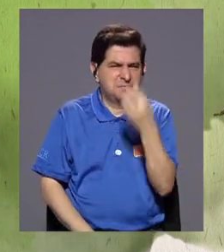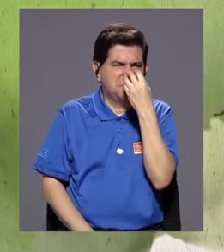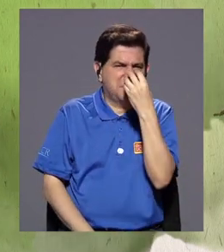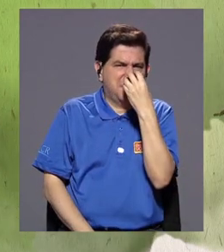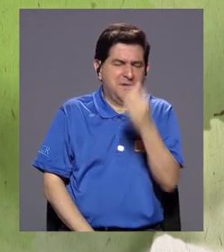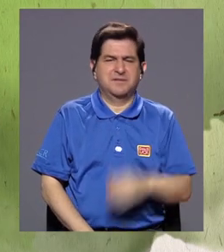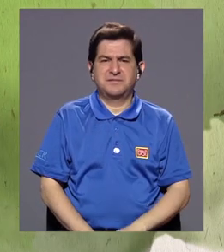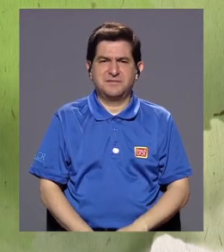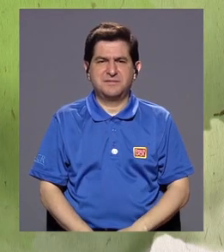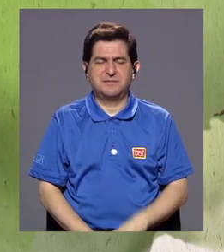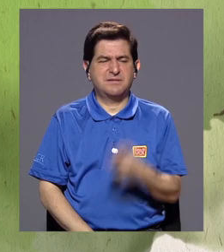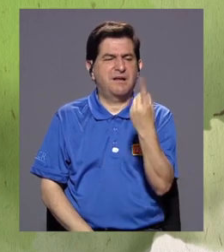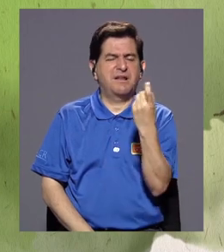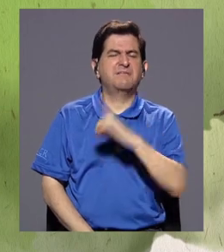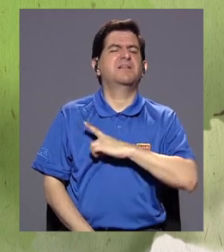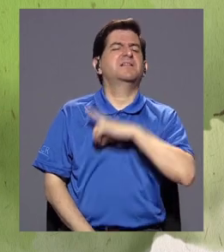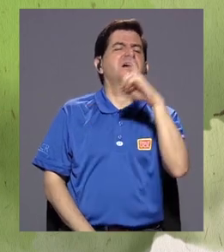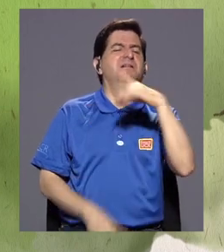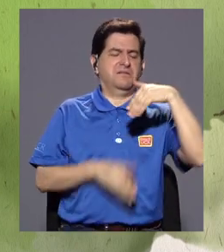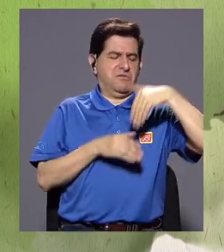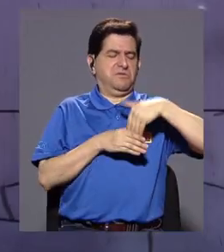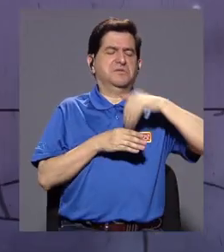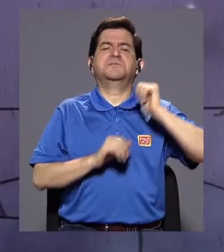payasadas, falta de Dios.